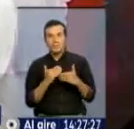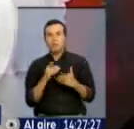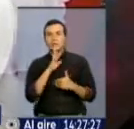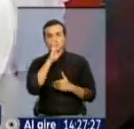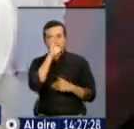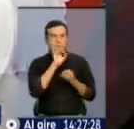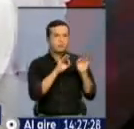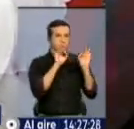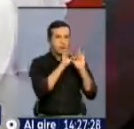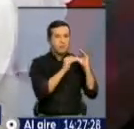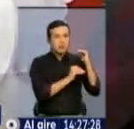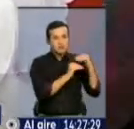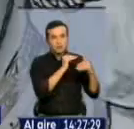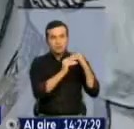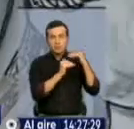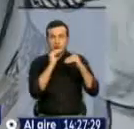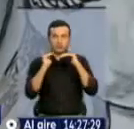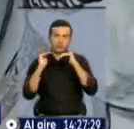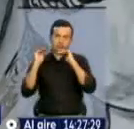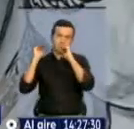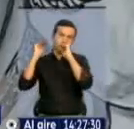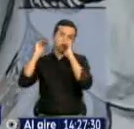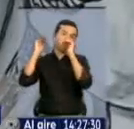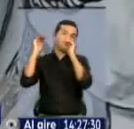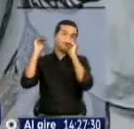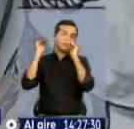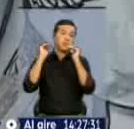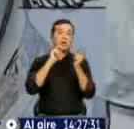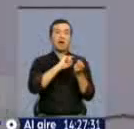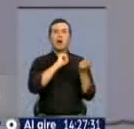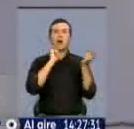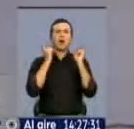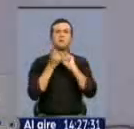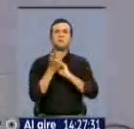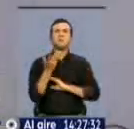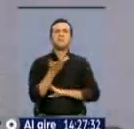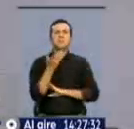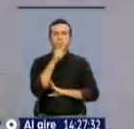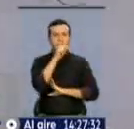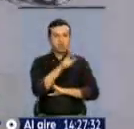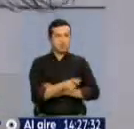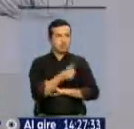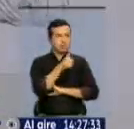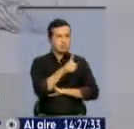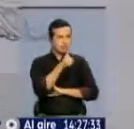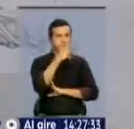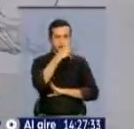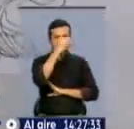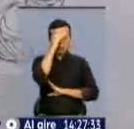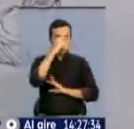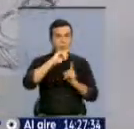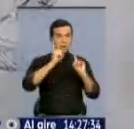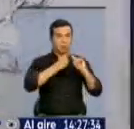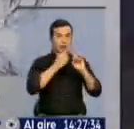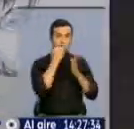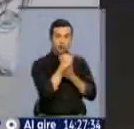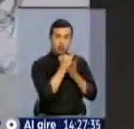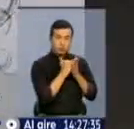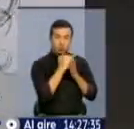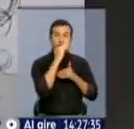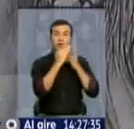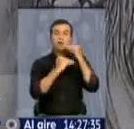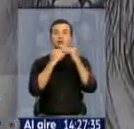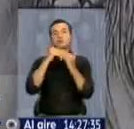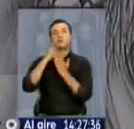Tenemos que ir paso a paso para llegar hasta arriba. La Transición tiene como objetivo que el artista visual sepa que primero se dibuja y luego se